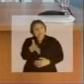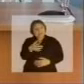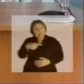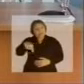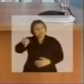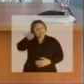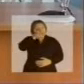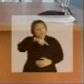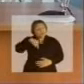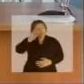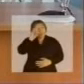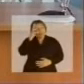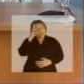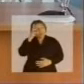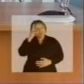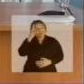Que los orientales